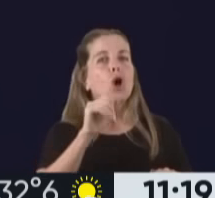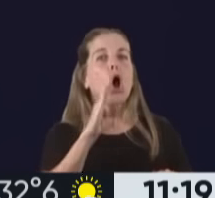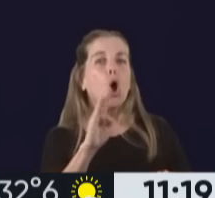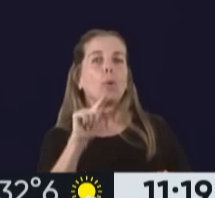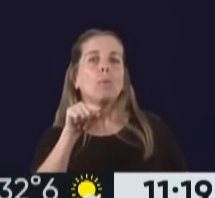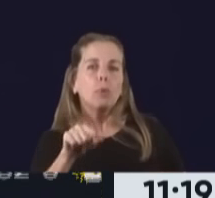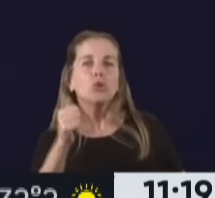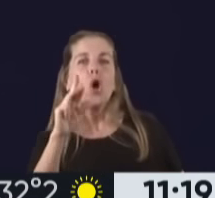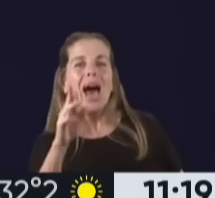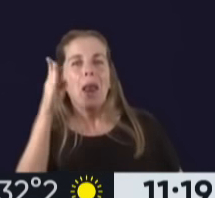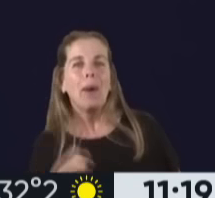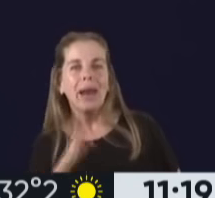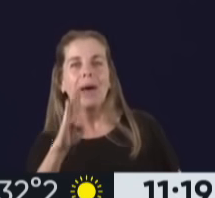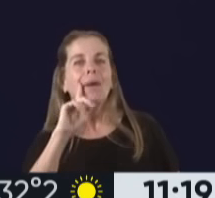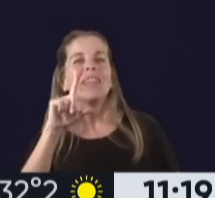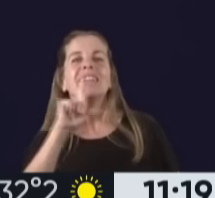argentina.gov.ar/bitácora.